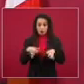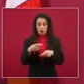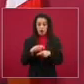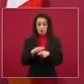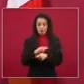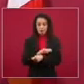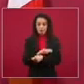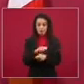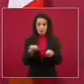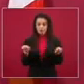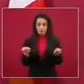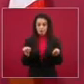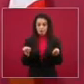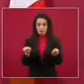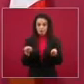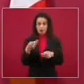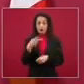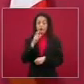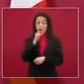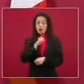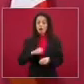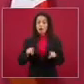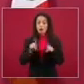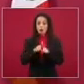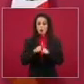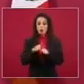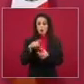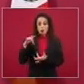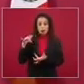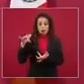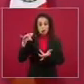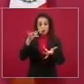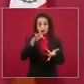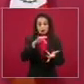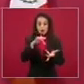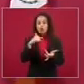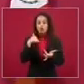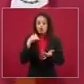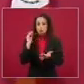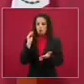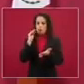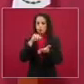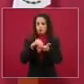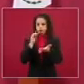informe, pero también lo voy a subir a